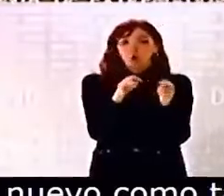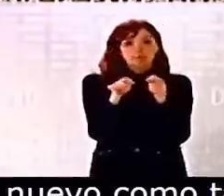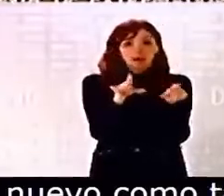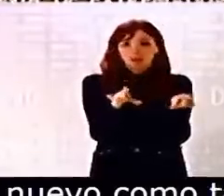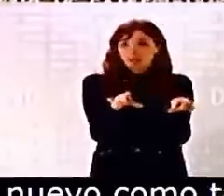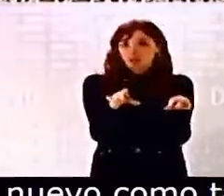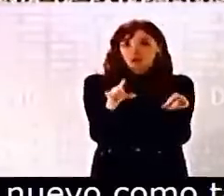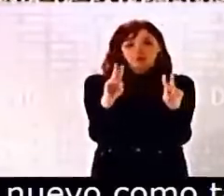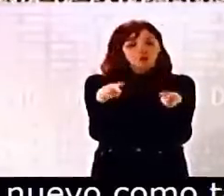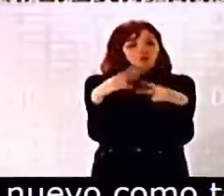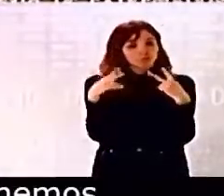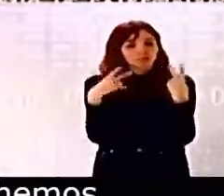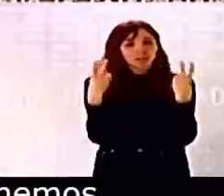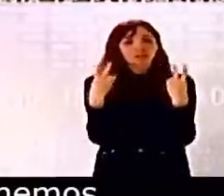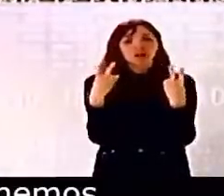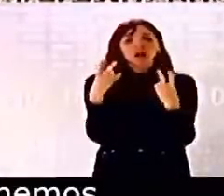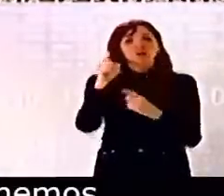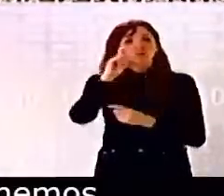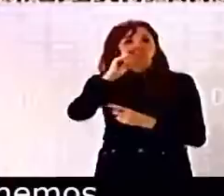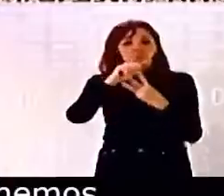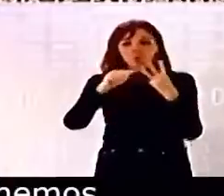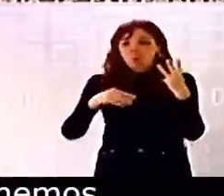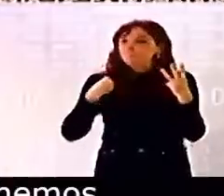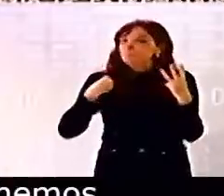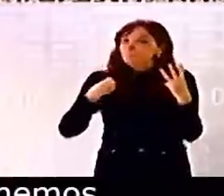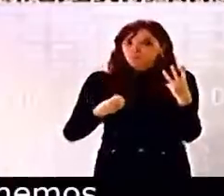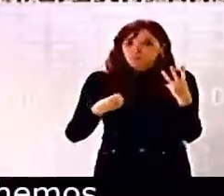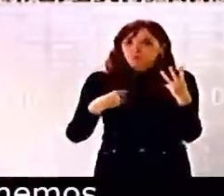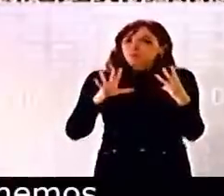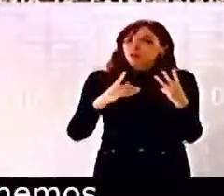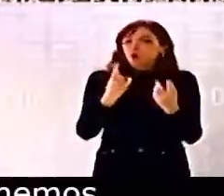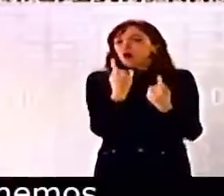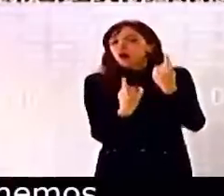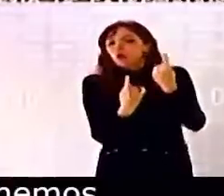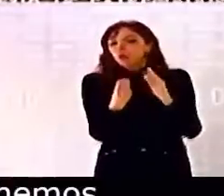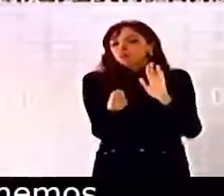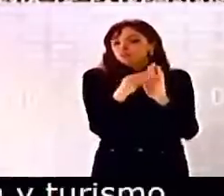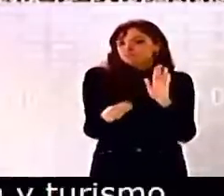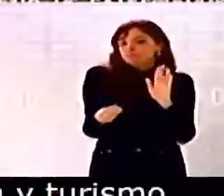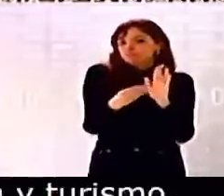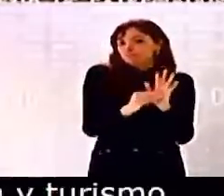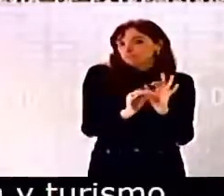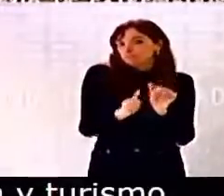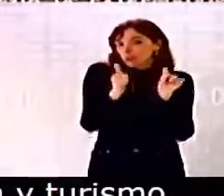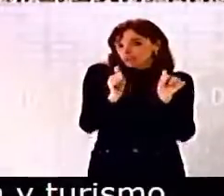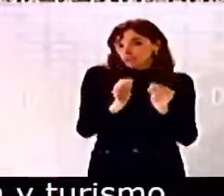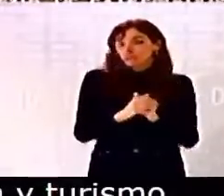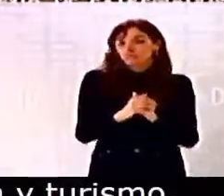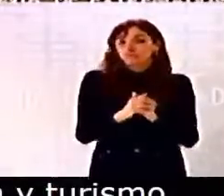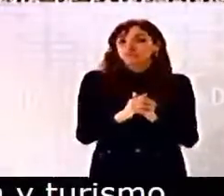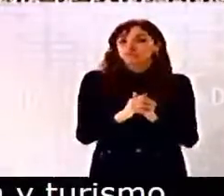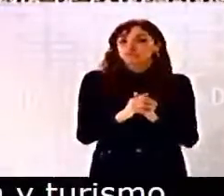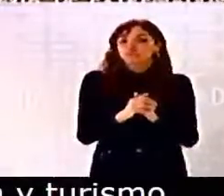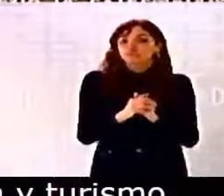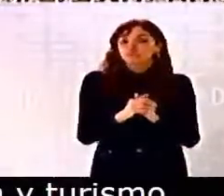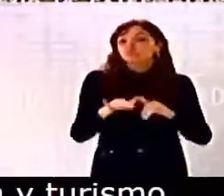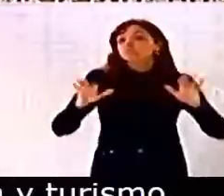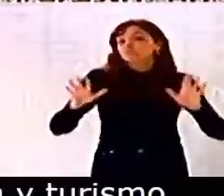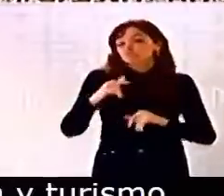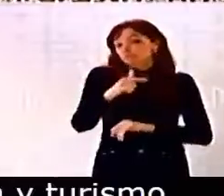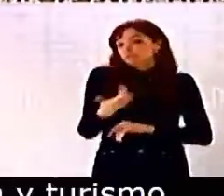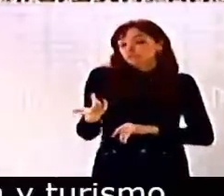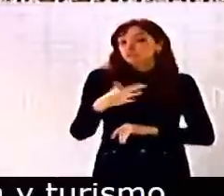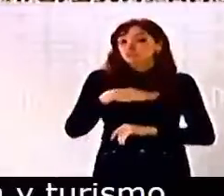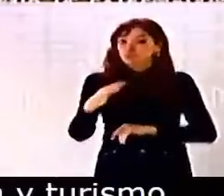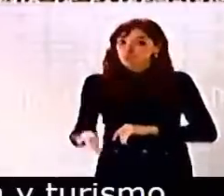hostelería y turismo, complementando ciertos epígrafes. ¿vale? No obstante, esto no es óbice para tener